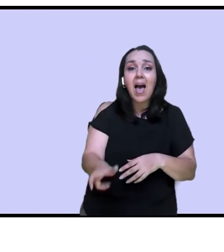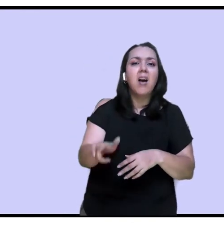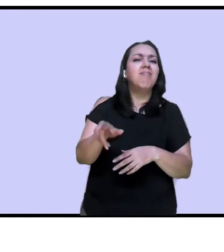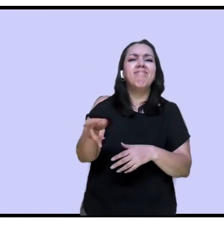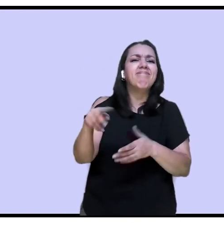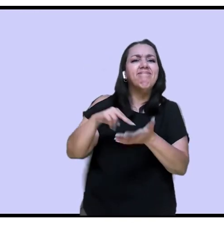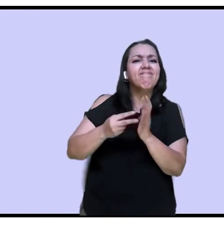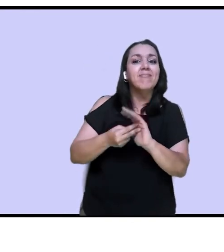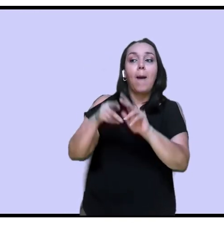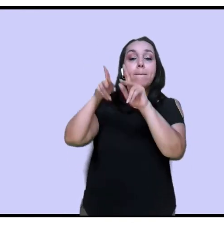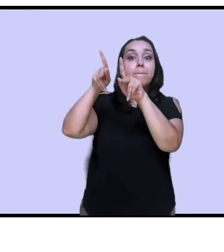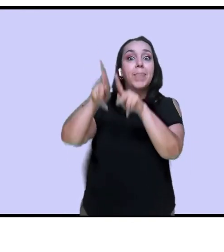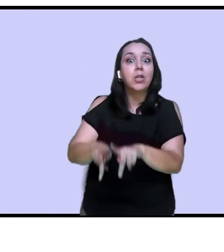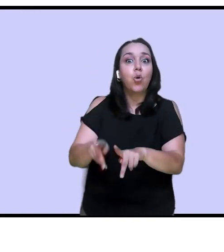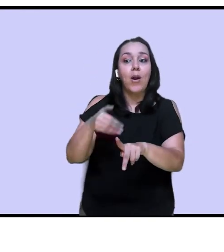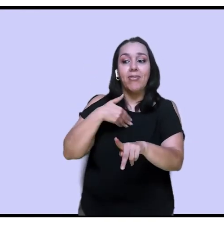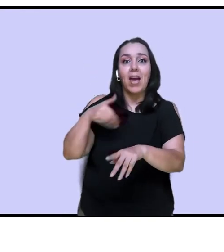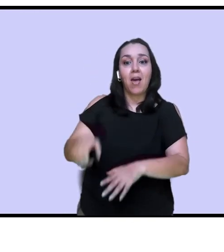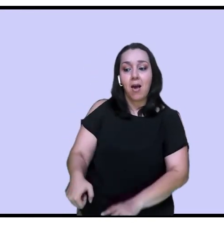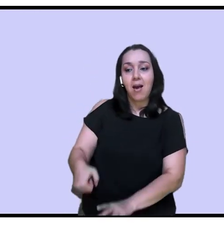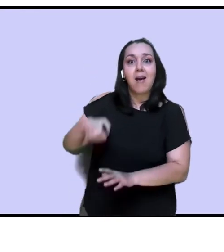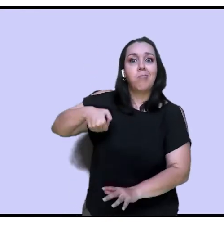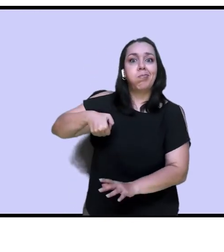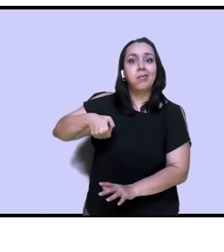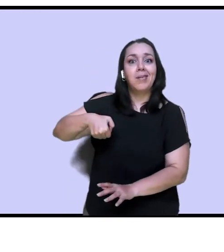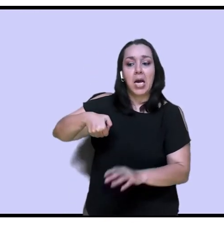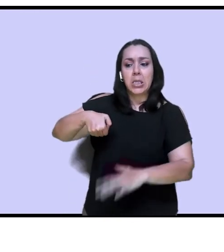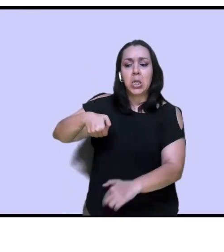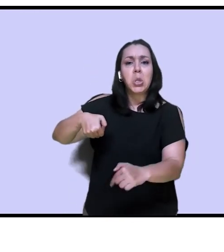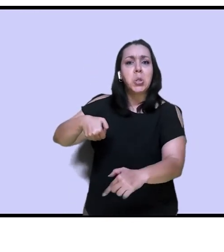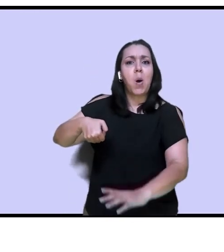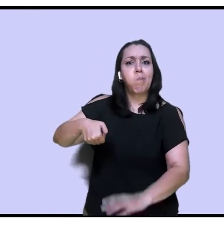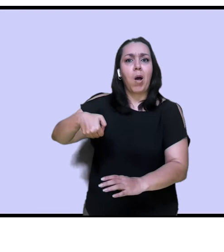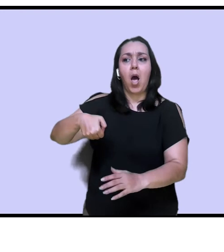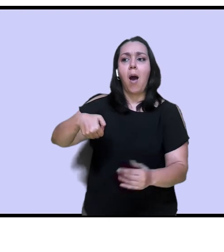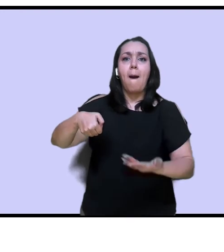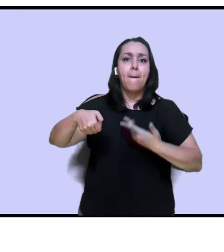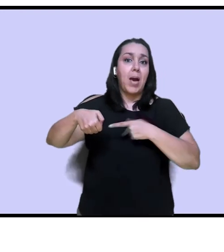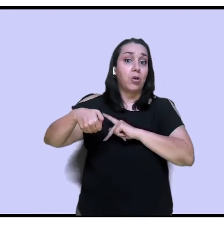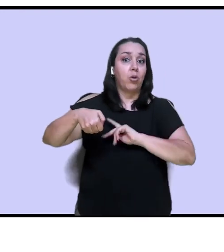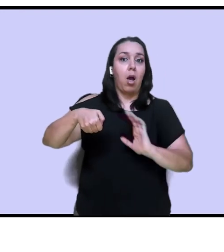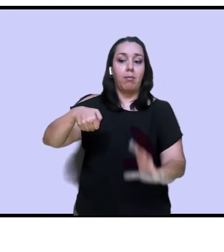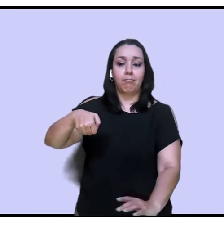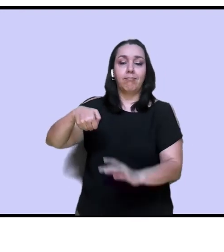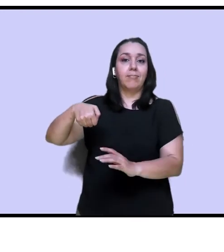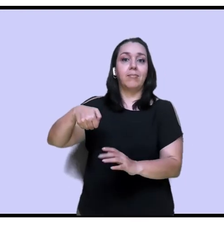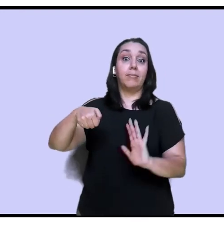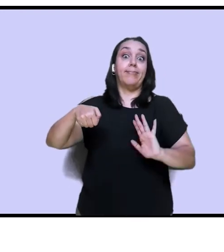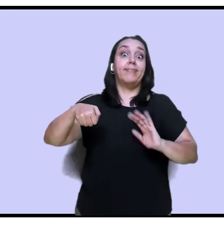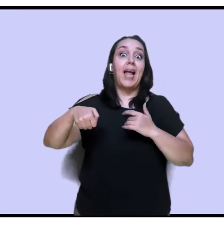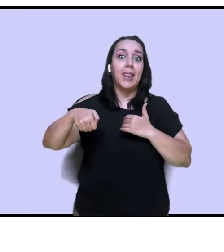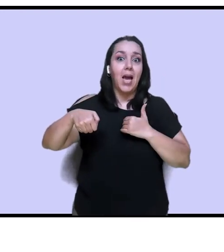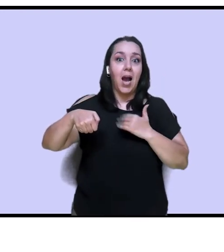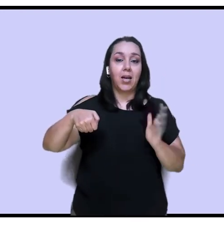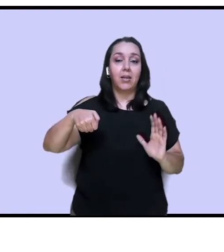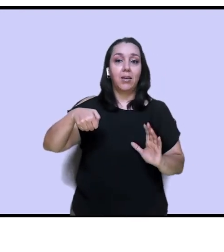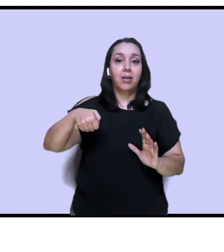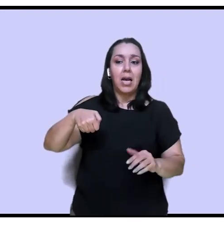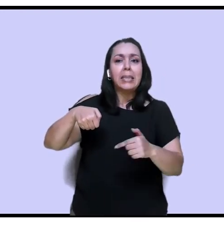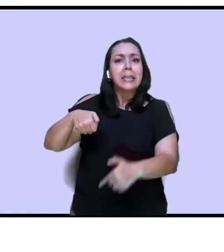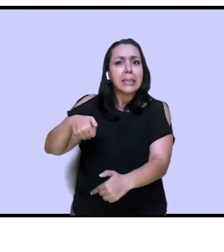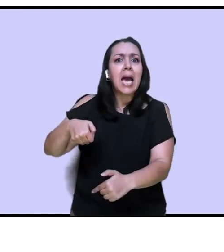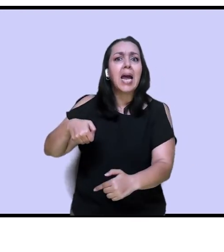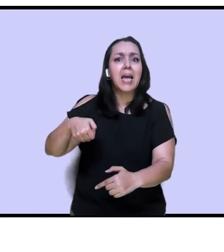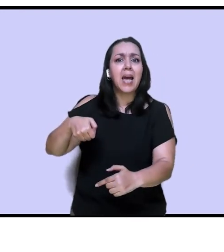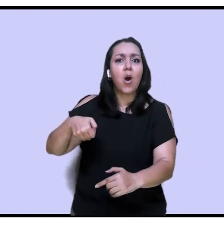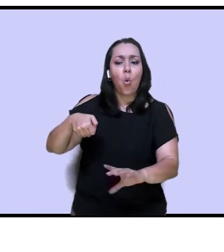persona que no solo trae la valija con sus efectos personales, si es que trae, también